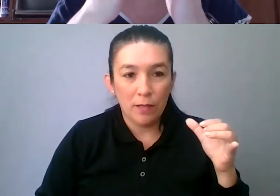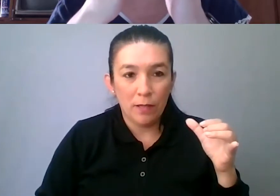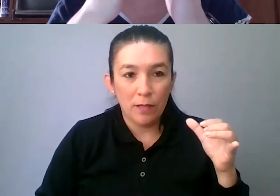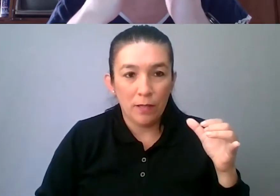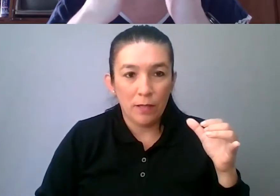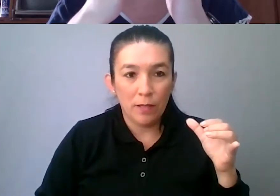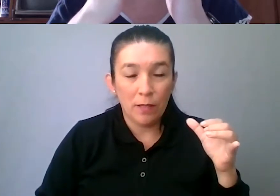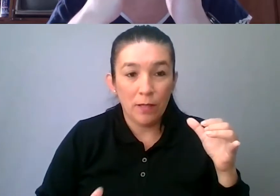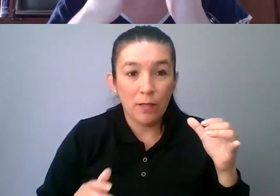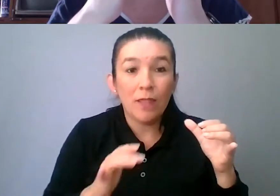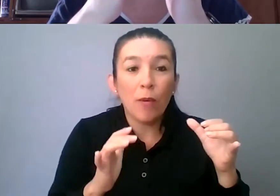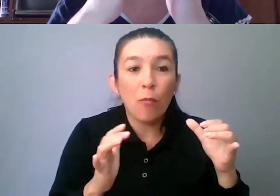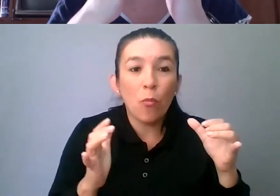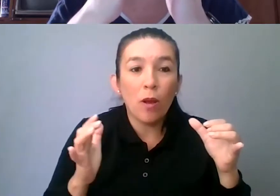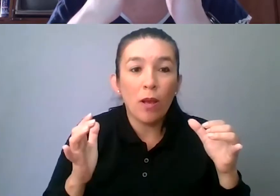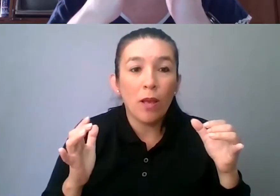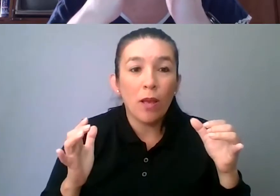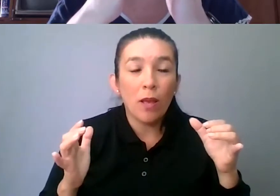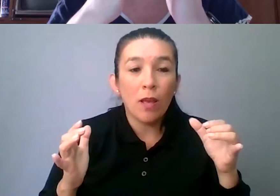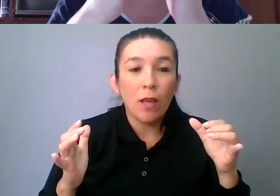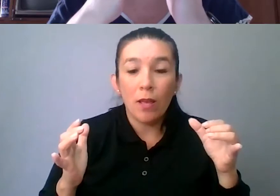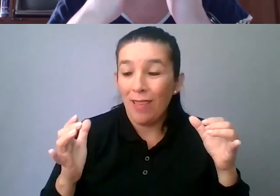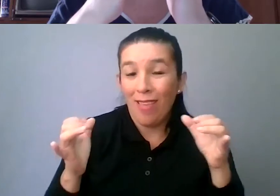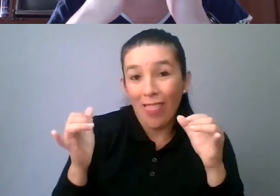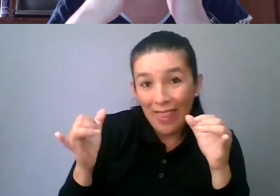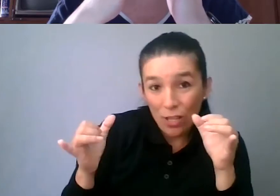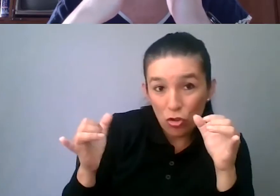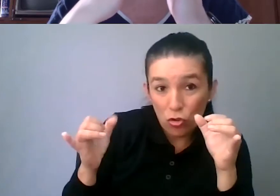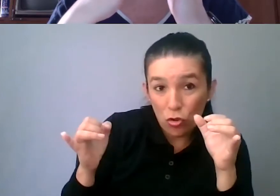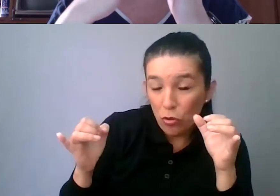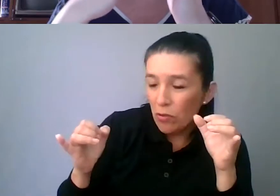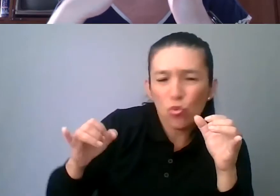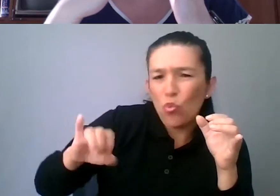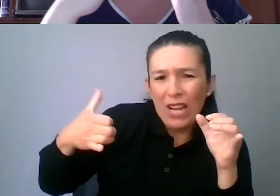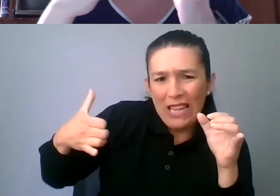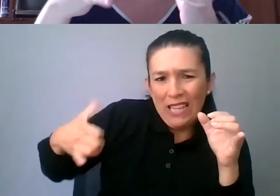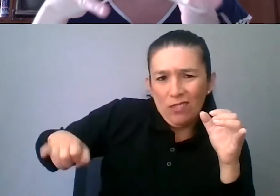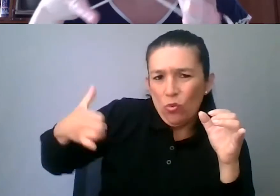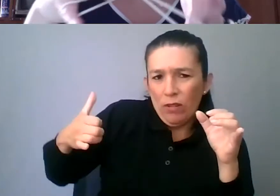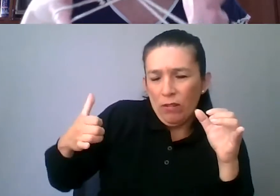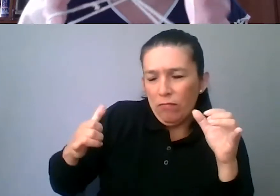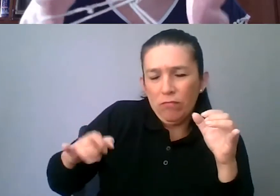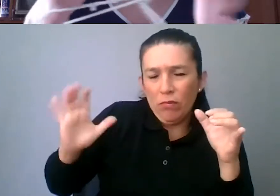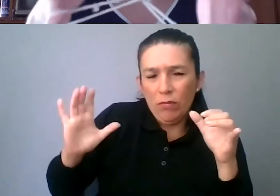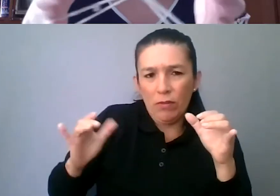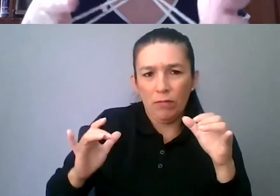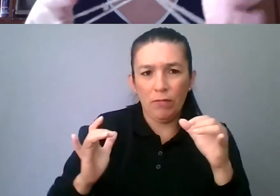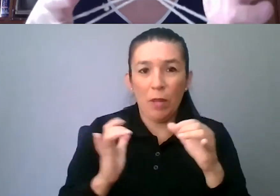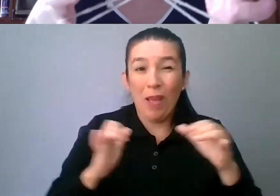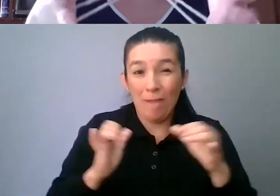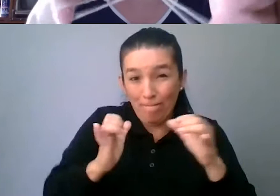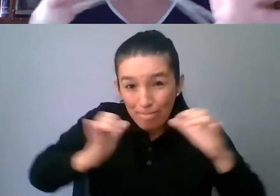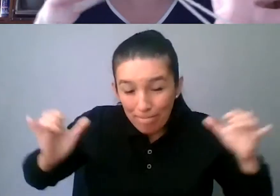Vamos a soltar ahora el pulgar de la mano derecha. Lo soltamos y quedamos sin nada. Apretamos, estiramos para que se forme un nudo